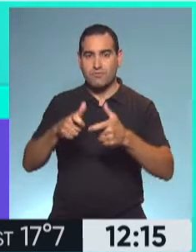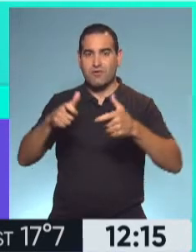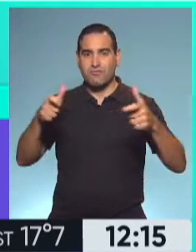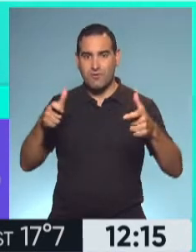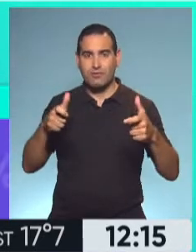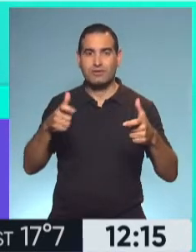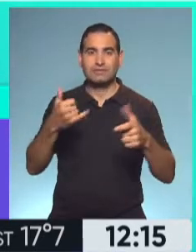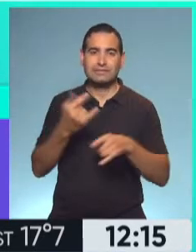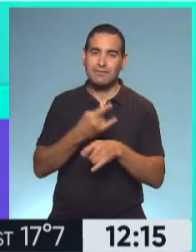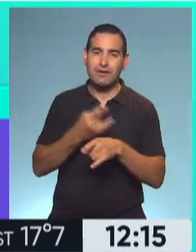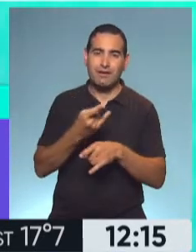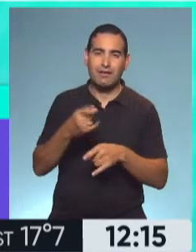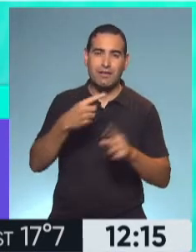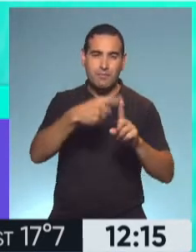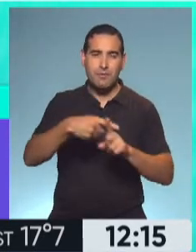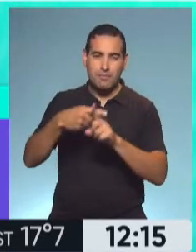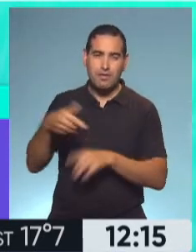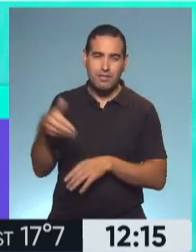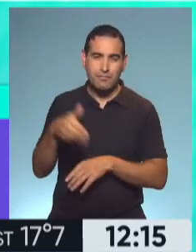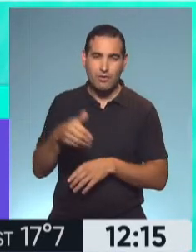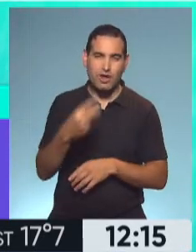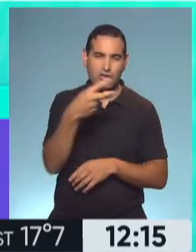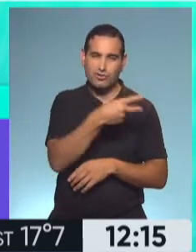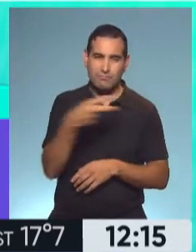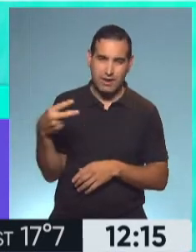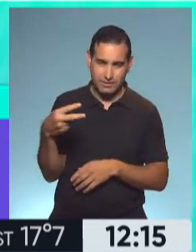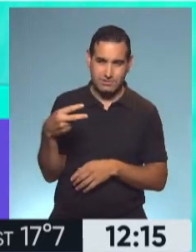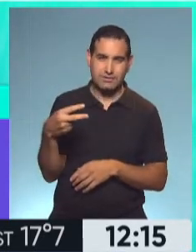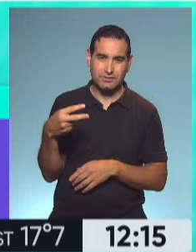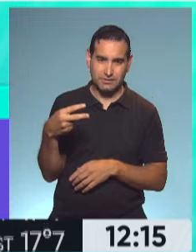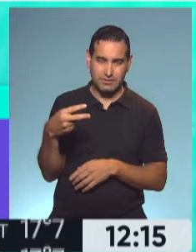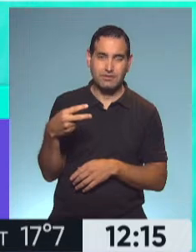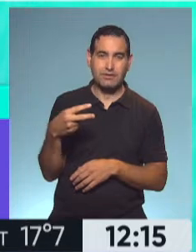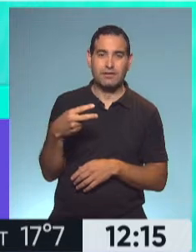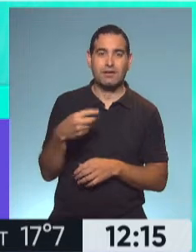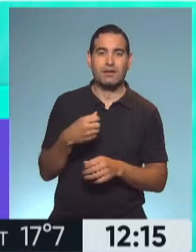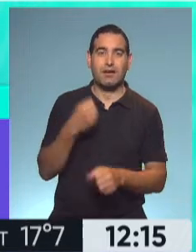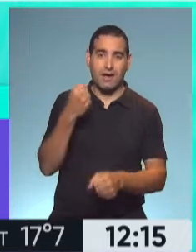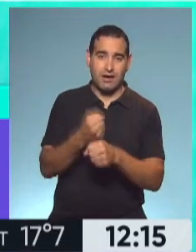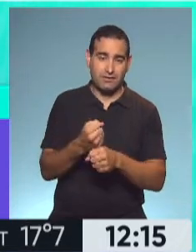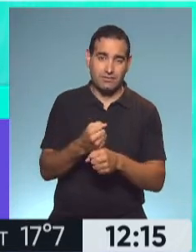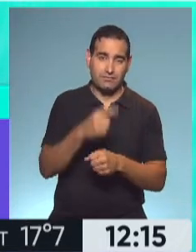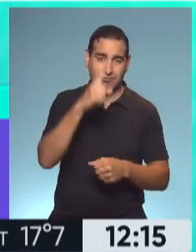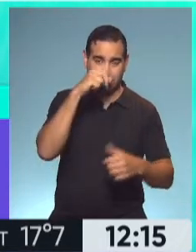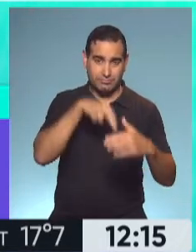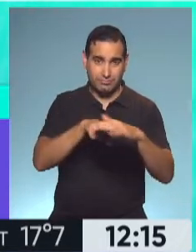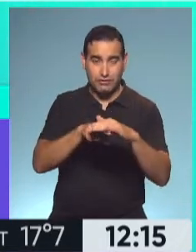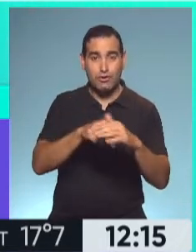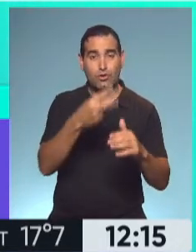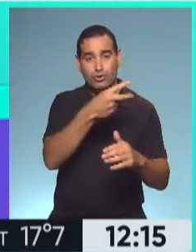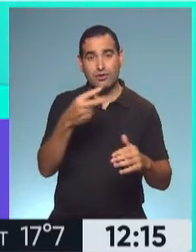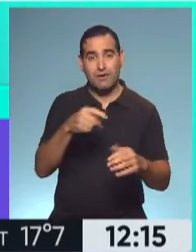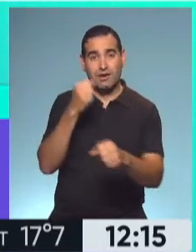hay un retraso, ¿no? Que es más o menos de 2 semanas, hasta las hospitalizaciones y de 2 semanas más hasta